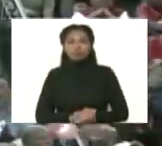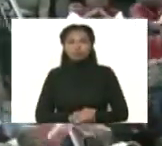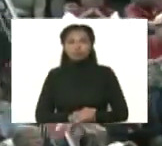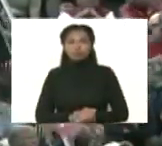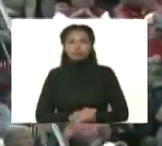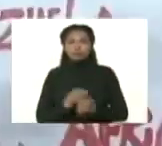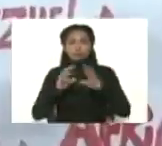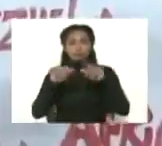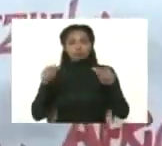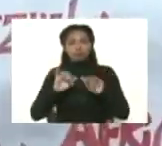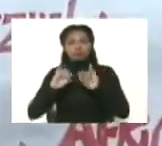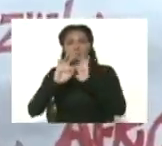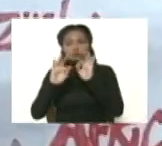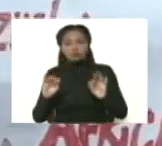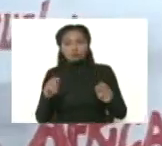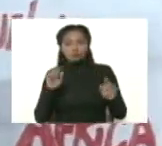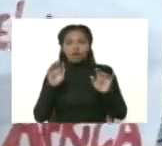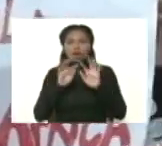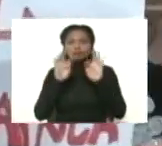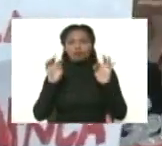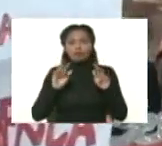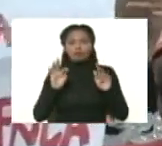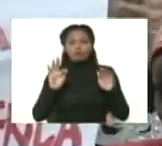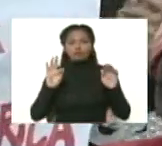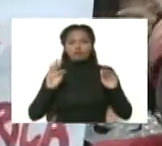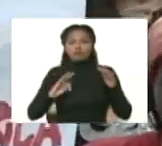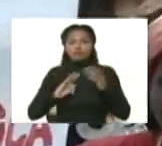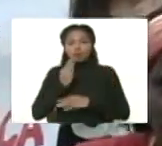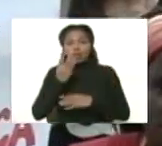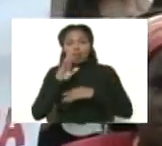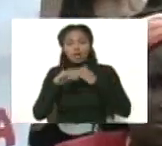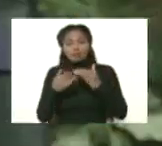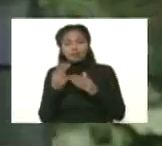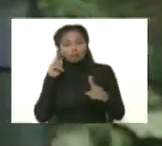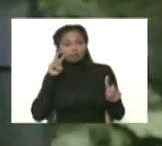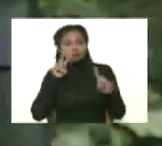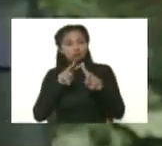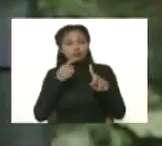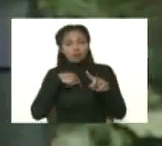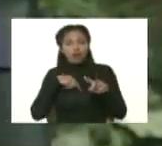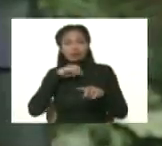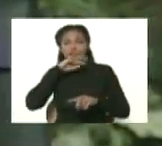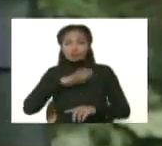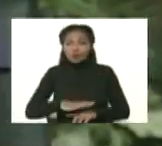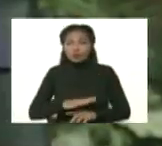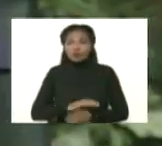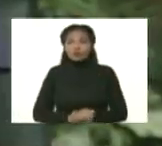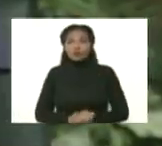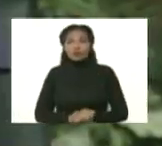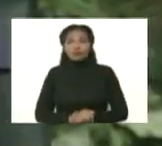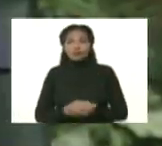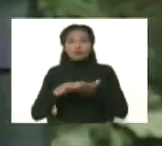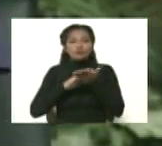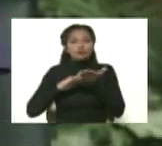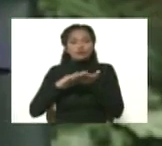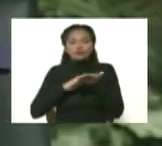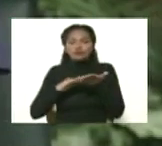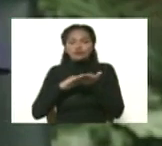territorios afrovenezolanos y sus dinámicas funcionales desde una perspectiva geohistórica, la consolidación